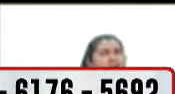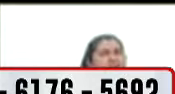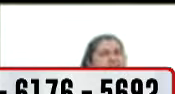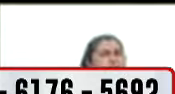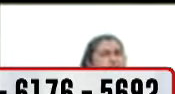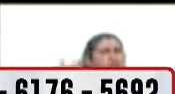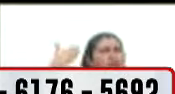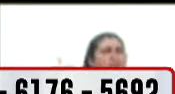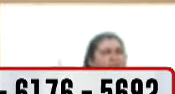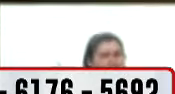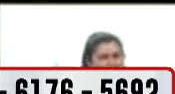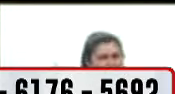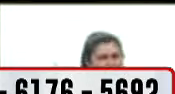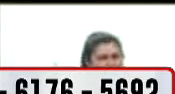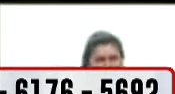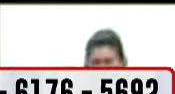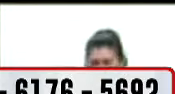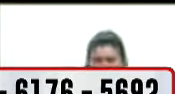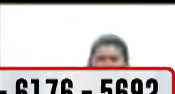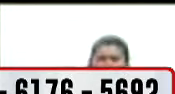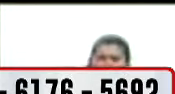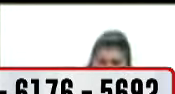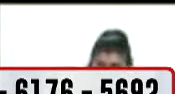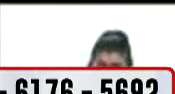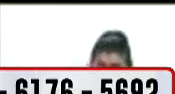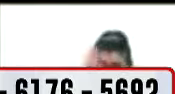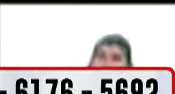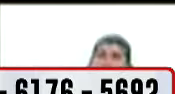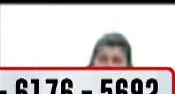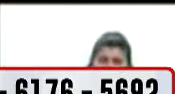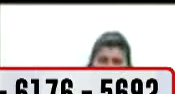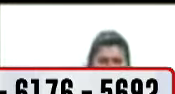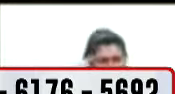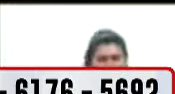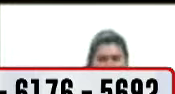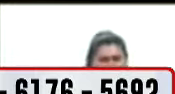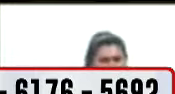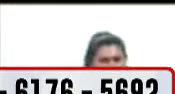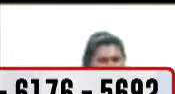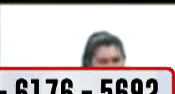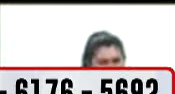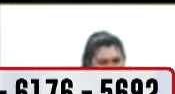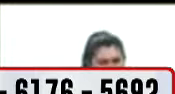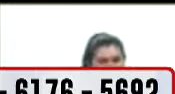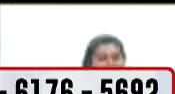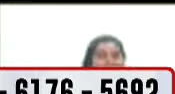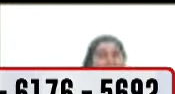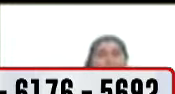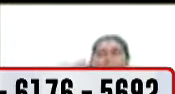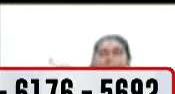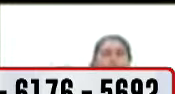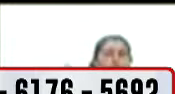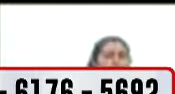vamos con estas iniciativas. ¿Vamos a un lugar mejor? Yo pienso que no. ¿Sí? Pienso que estamos pasando de un Estado que hacía mucho y